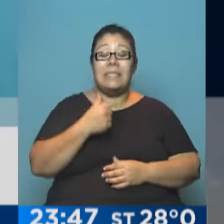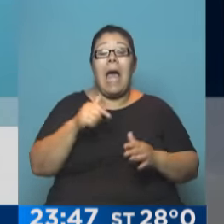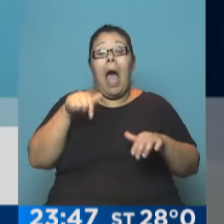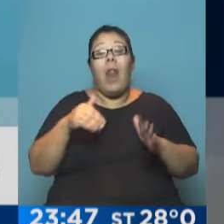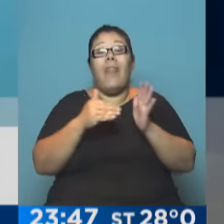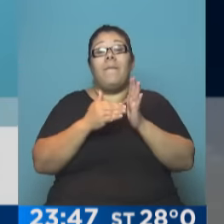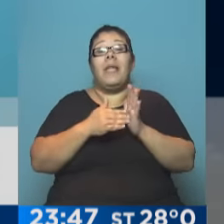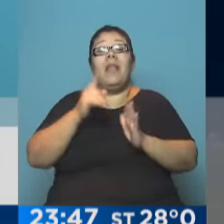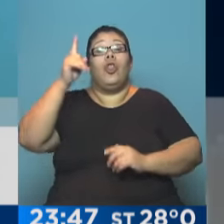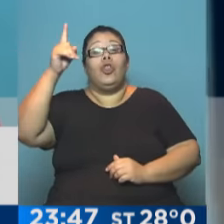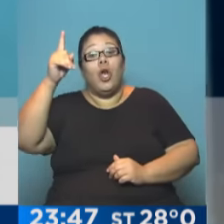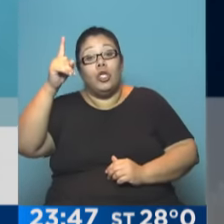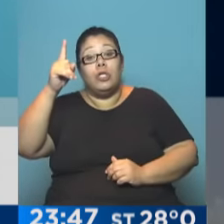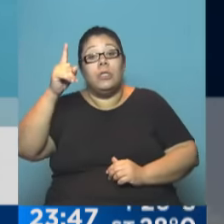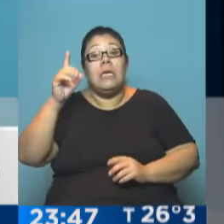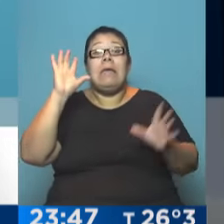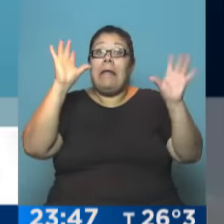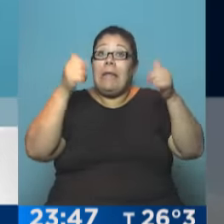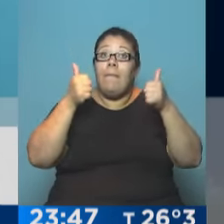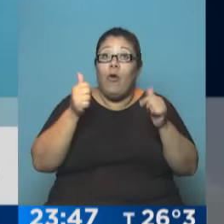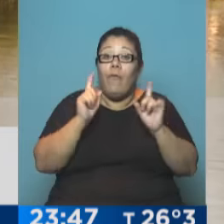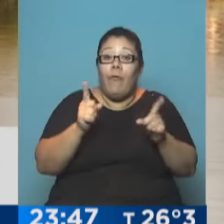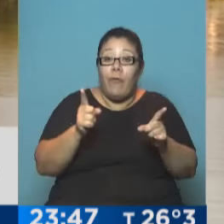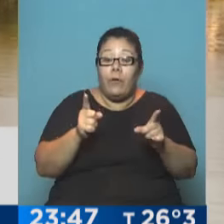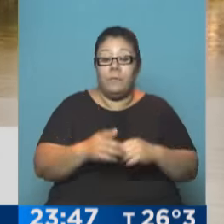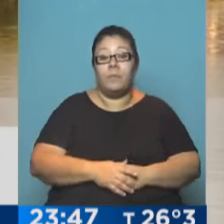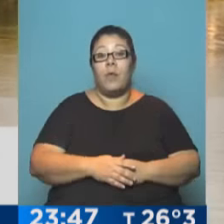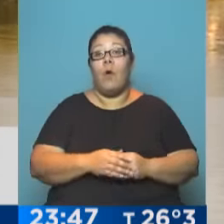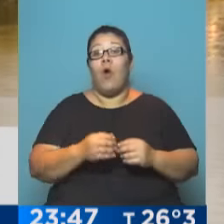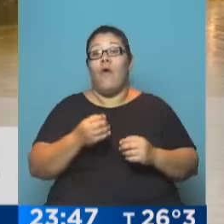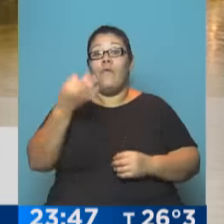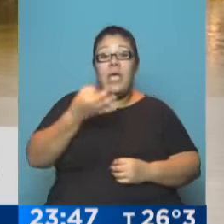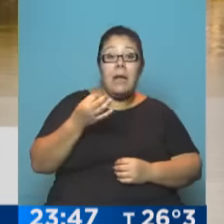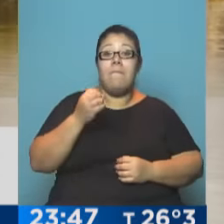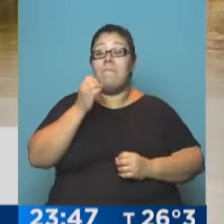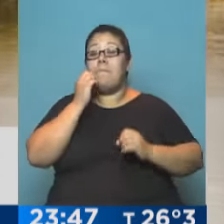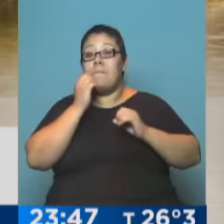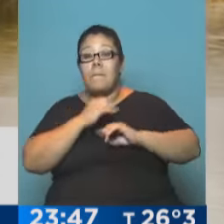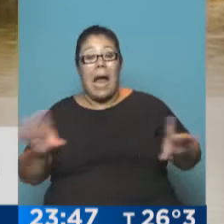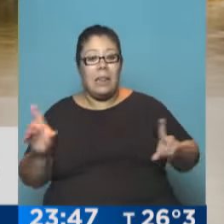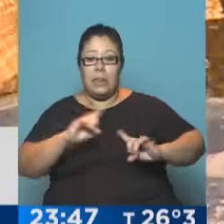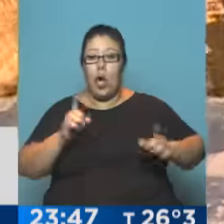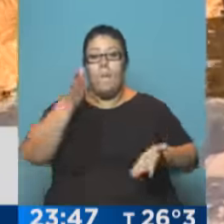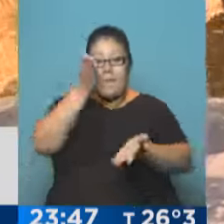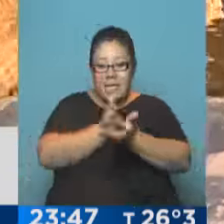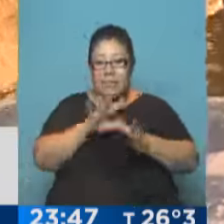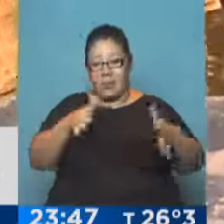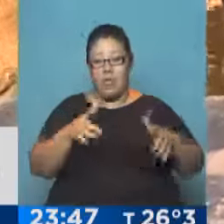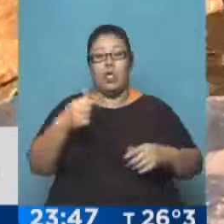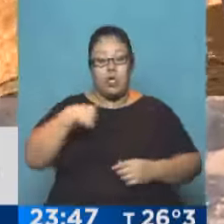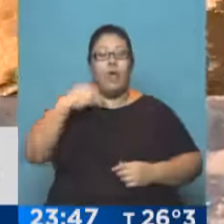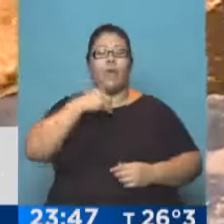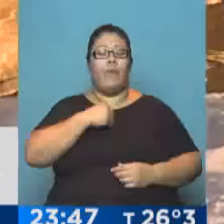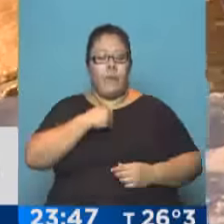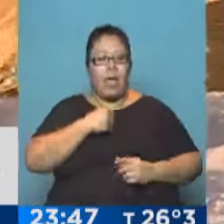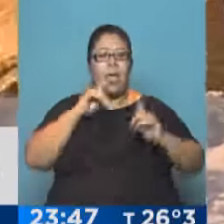O sea, estamos en término medio, ¿no es cierto? No estamos ni bien ni mal, estamos en término medio. Pero yo tengo fe que todo esto va a